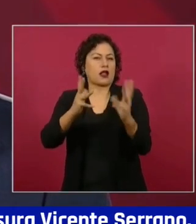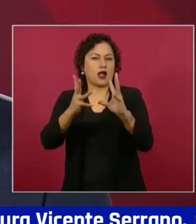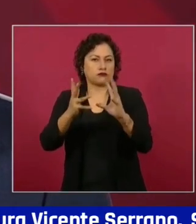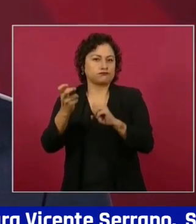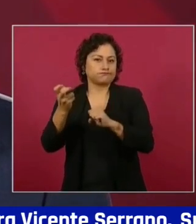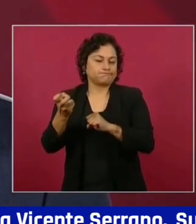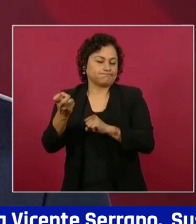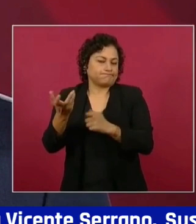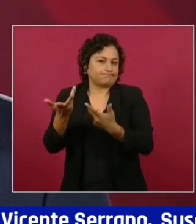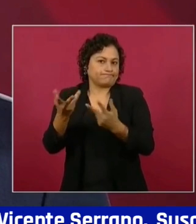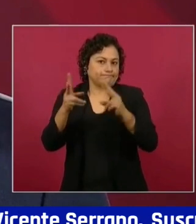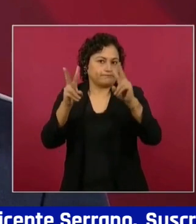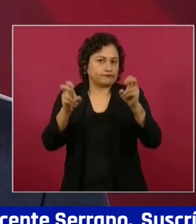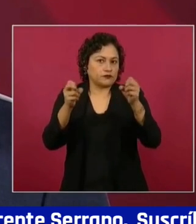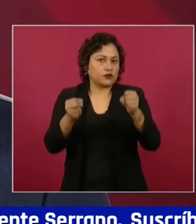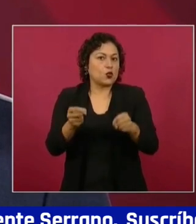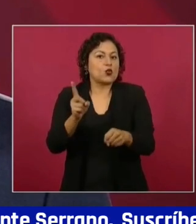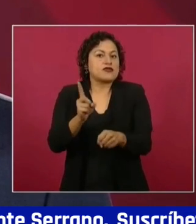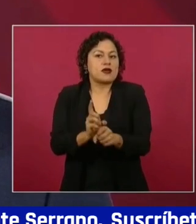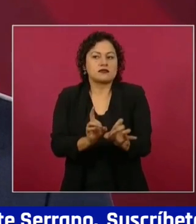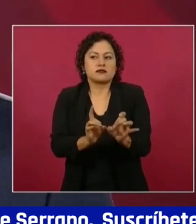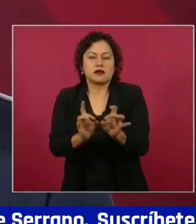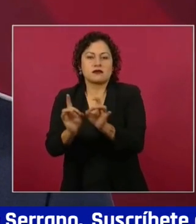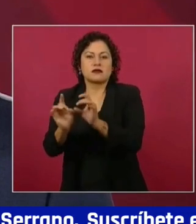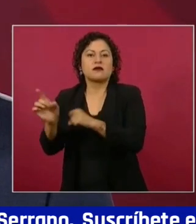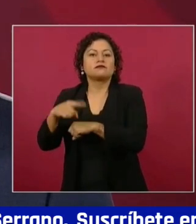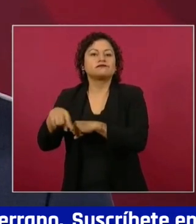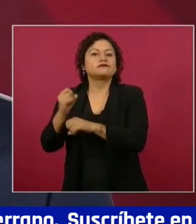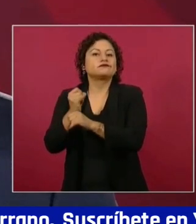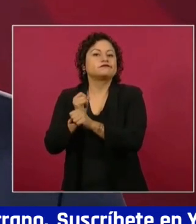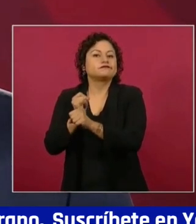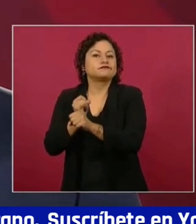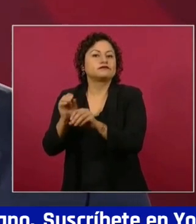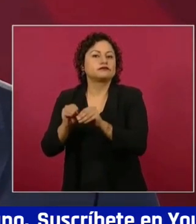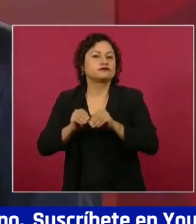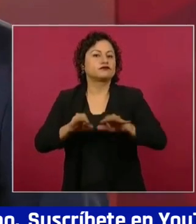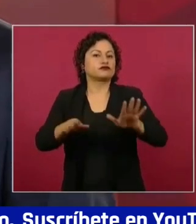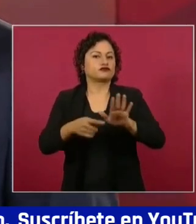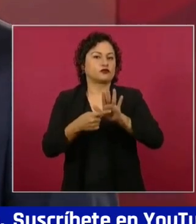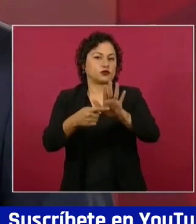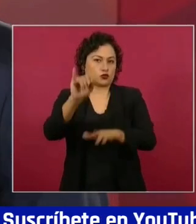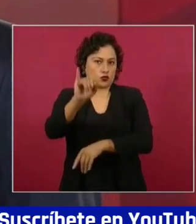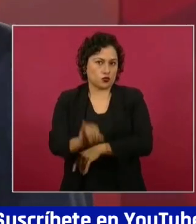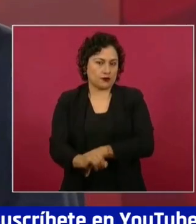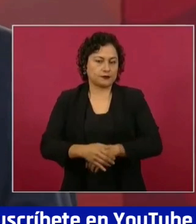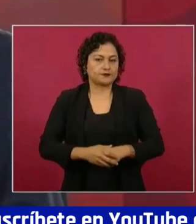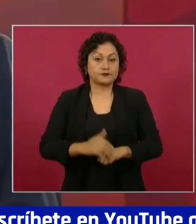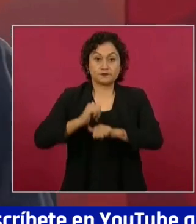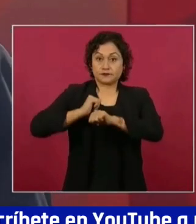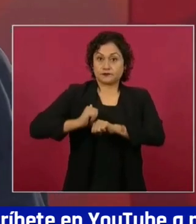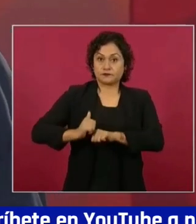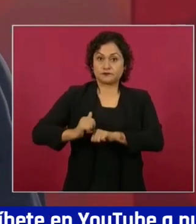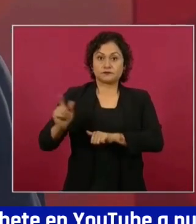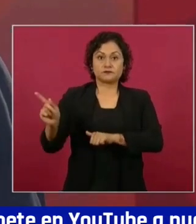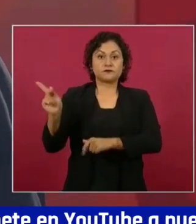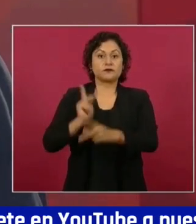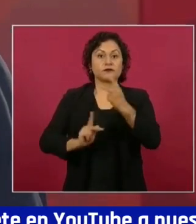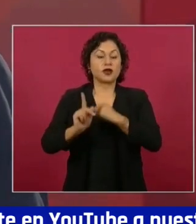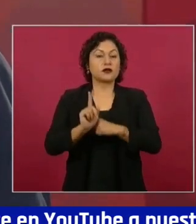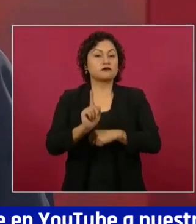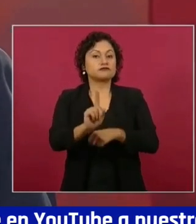tener algún tipo de aprobación por parte de ese mismo grupo del PRI-MC, pues que se pongan a pensar